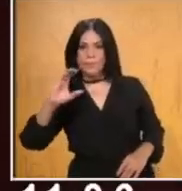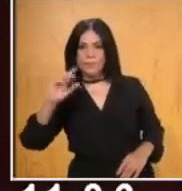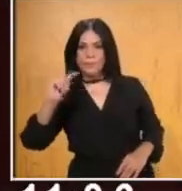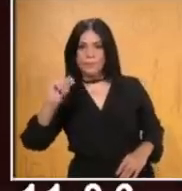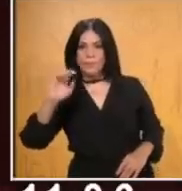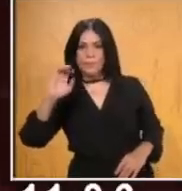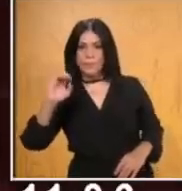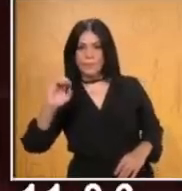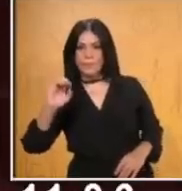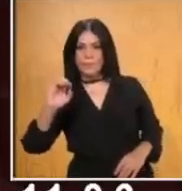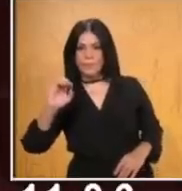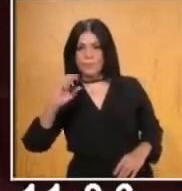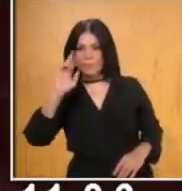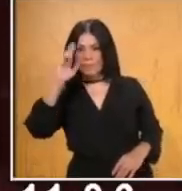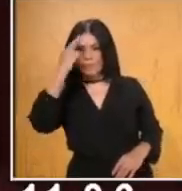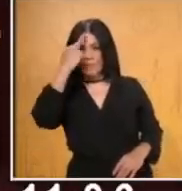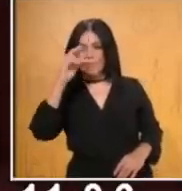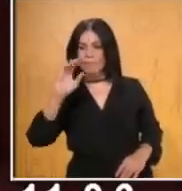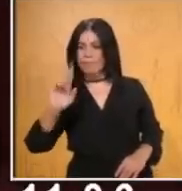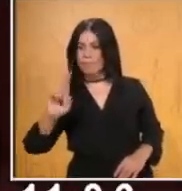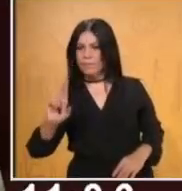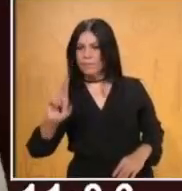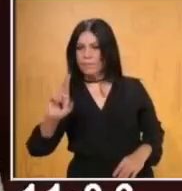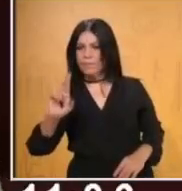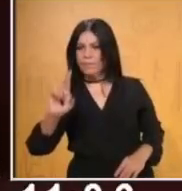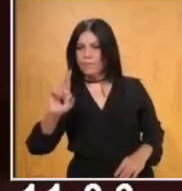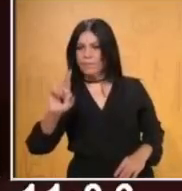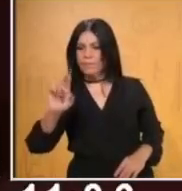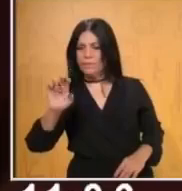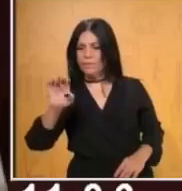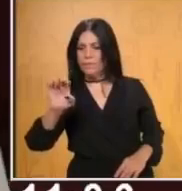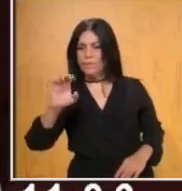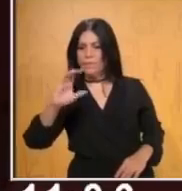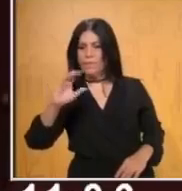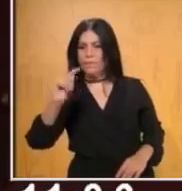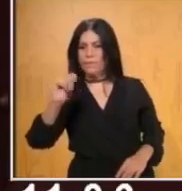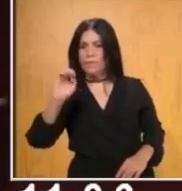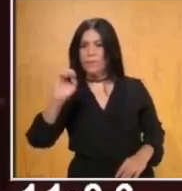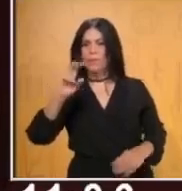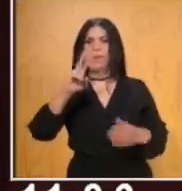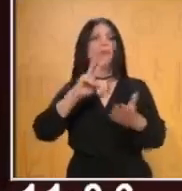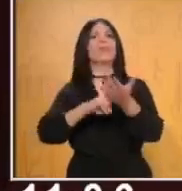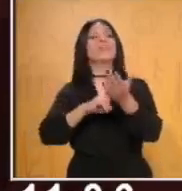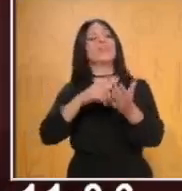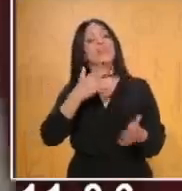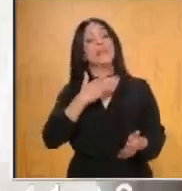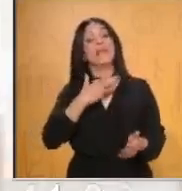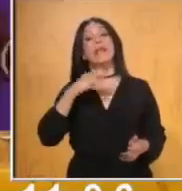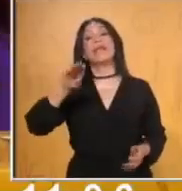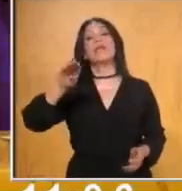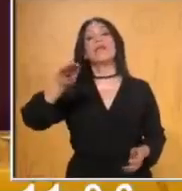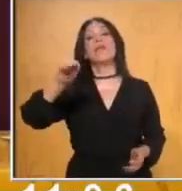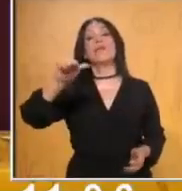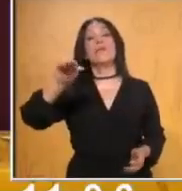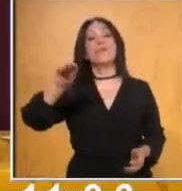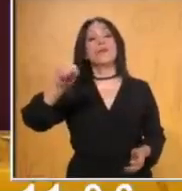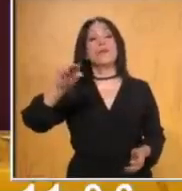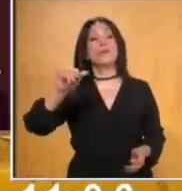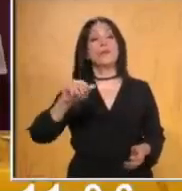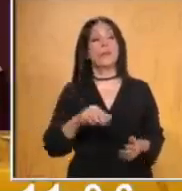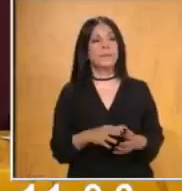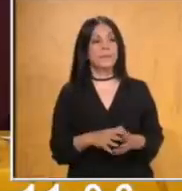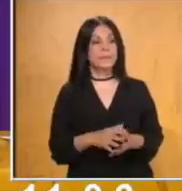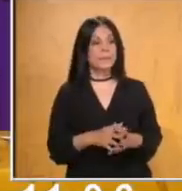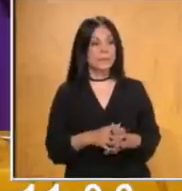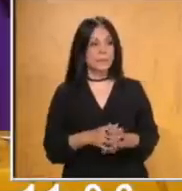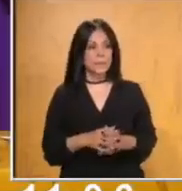un transportador a la mano, colócalo sobre la imagen y mide cuánto te da el ángulo. Maestro, una duda, con ese